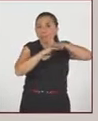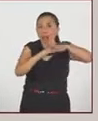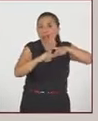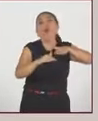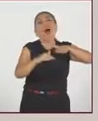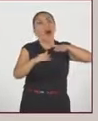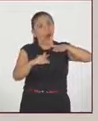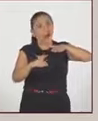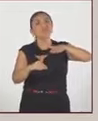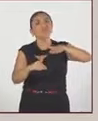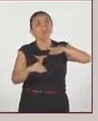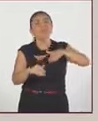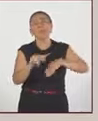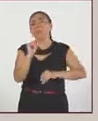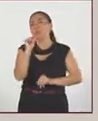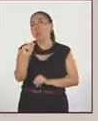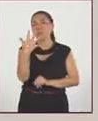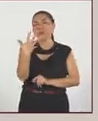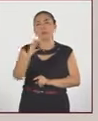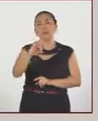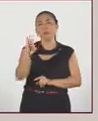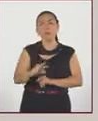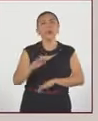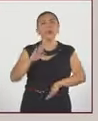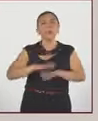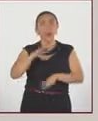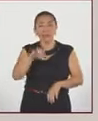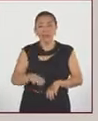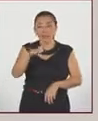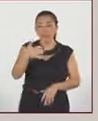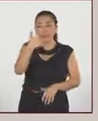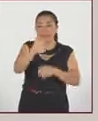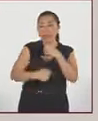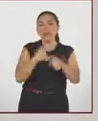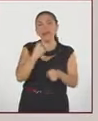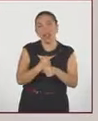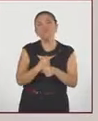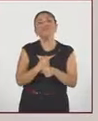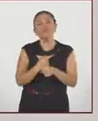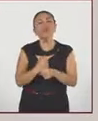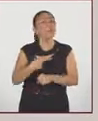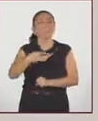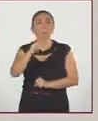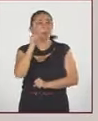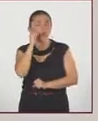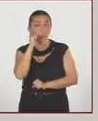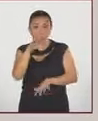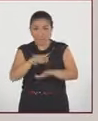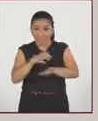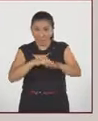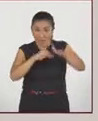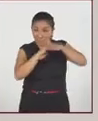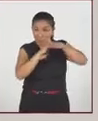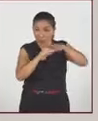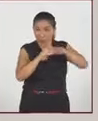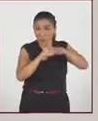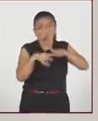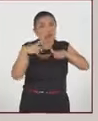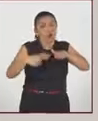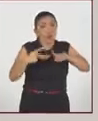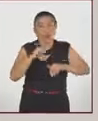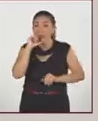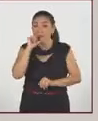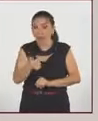y solamente un 5% más allá de los 6 años. Aún así, si es pie plano flexible, no doloroso,